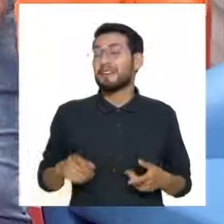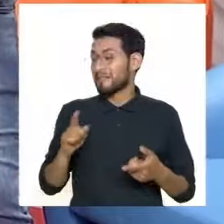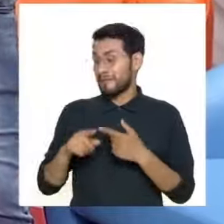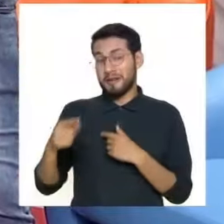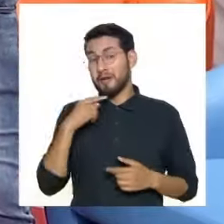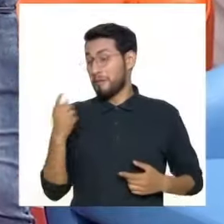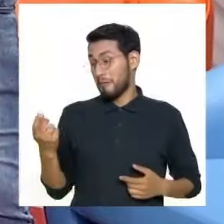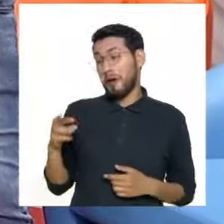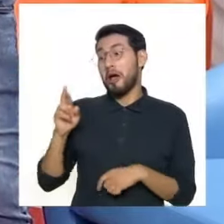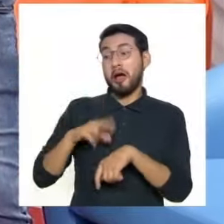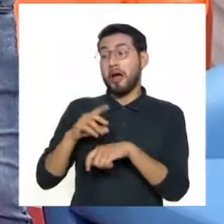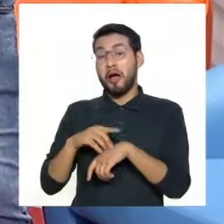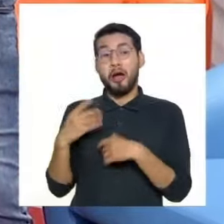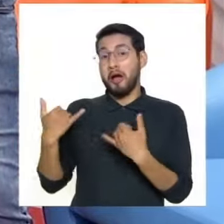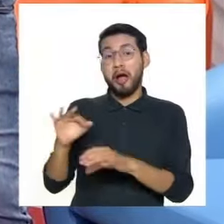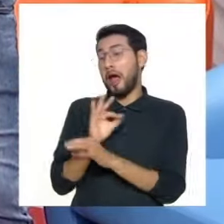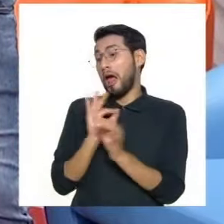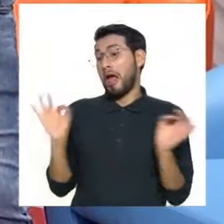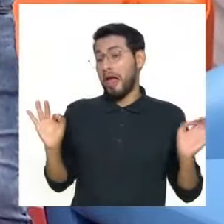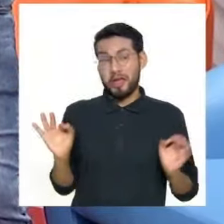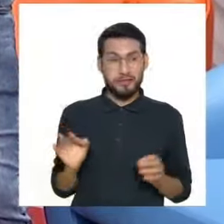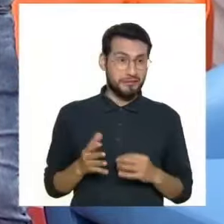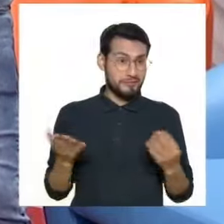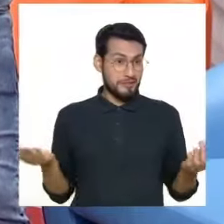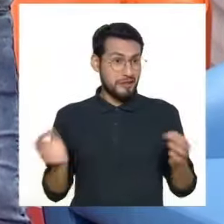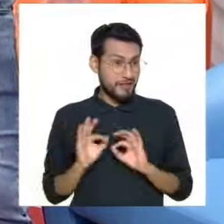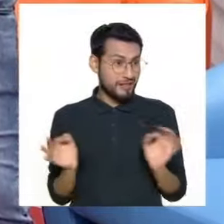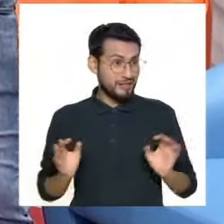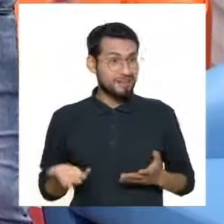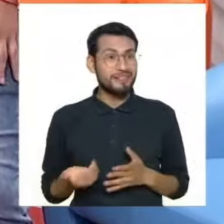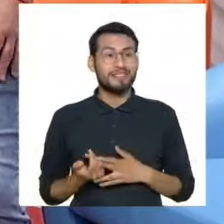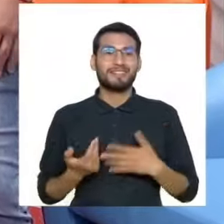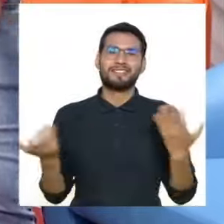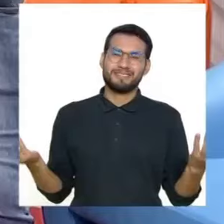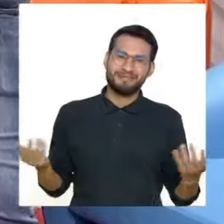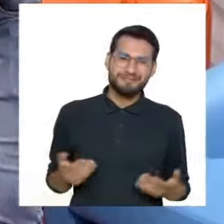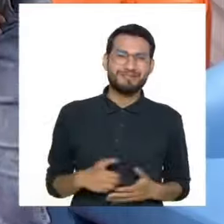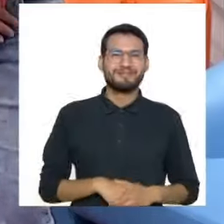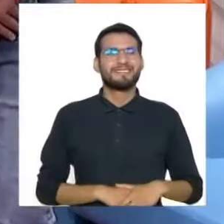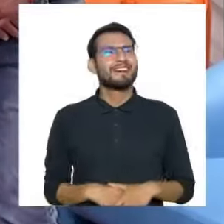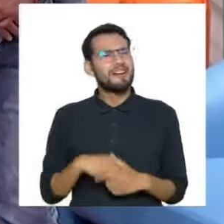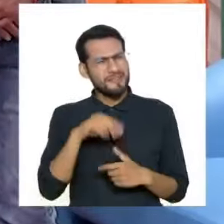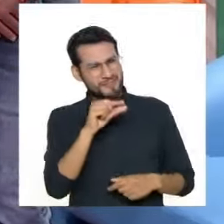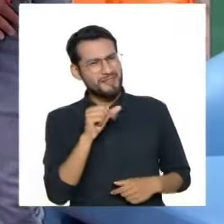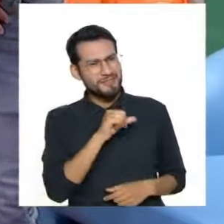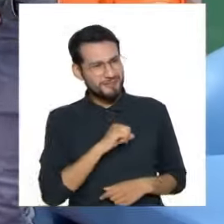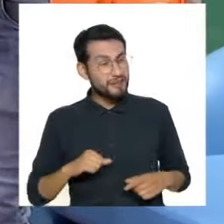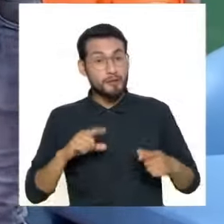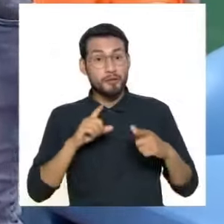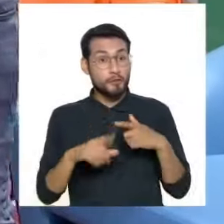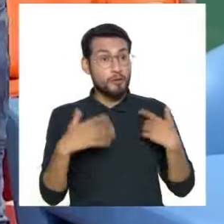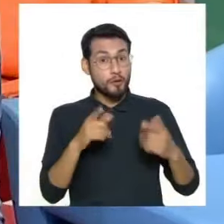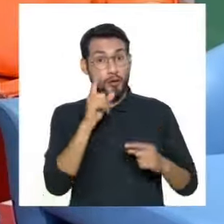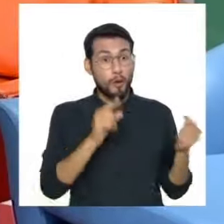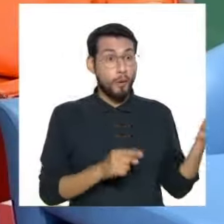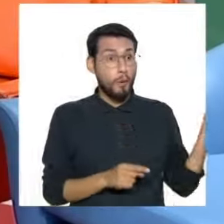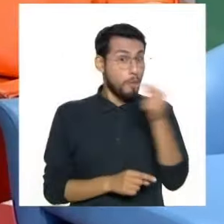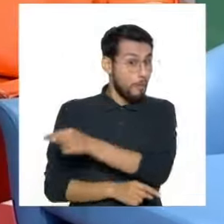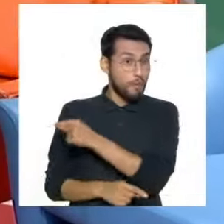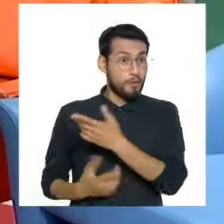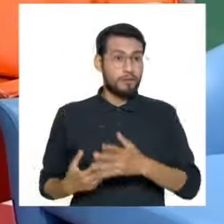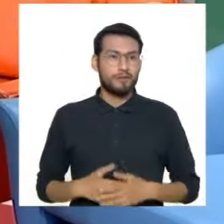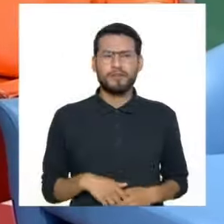dijiste oye República Dominicana No juegan nada hace 10 años que recién está jugando un poco flojos pero se metti